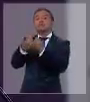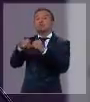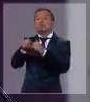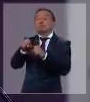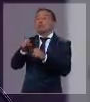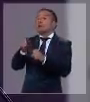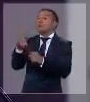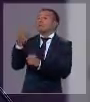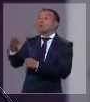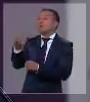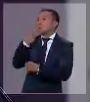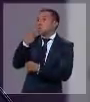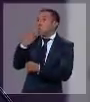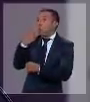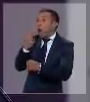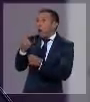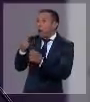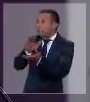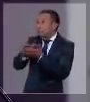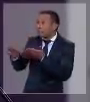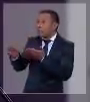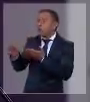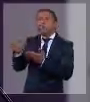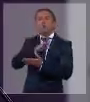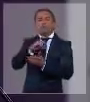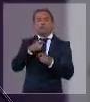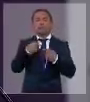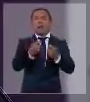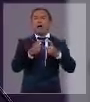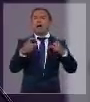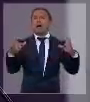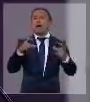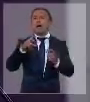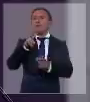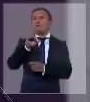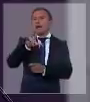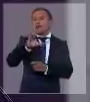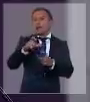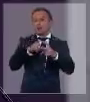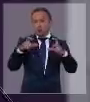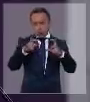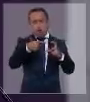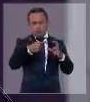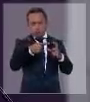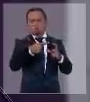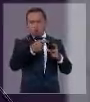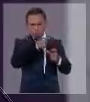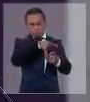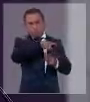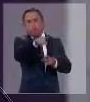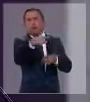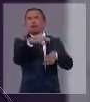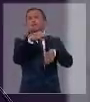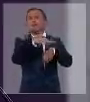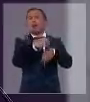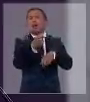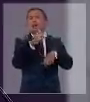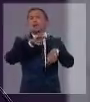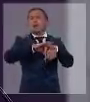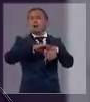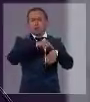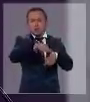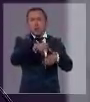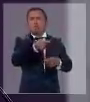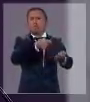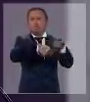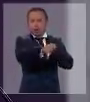puedan comprar en la farmacia que quieran. Eso quiere decir que en todo el sistema, el IMSS, el ISSSTE y el Seguro Popular, vamos a poder lograr